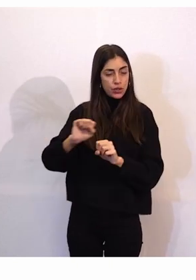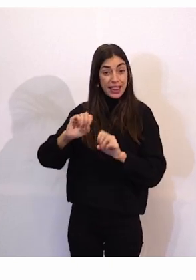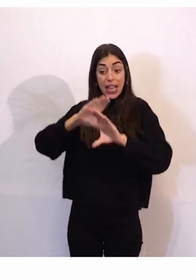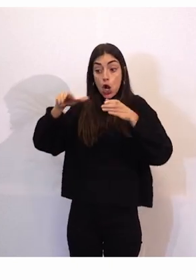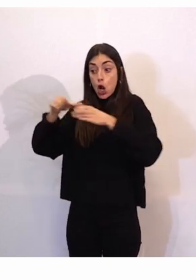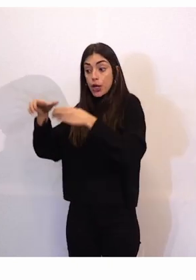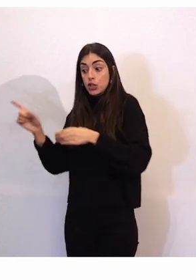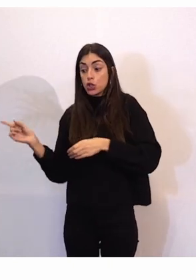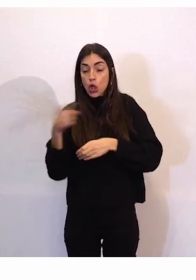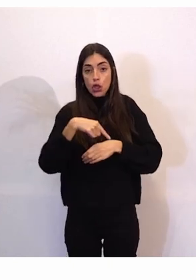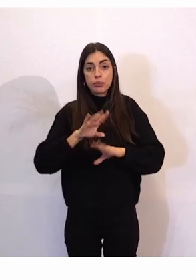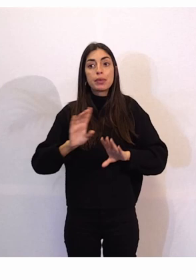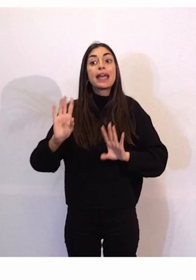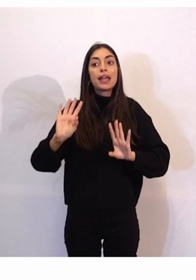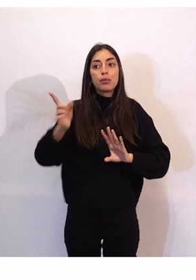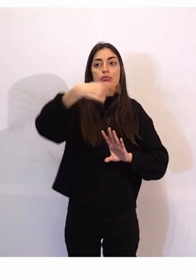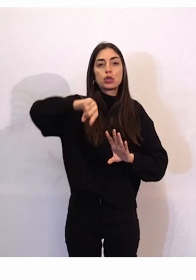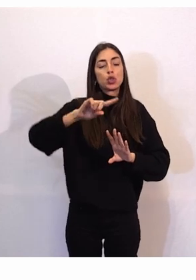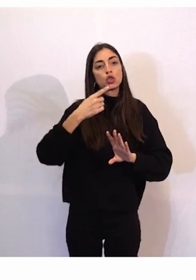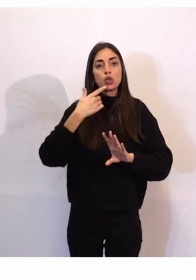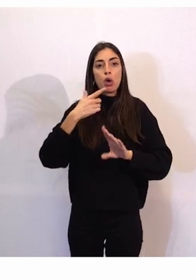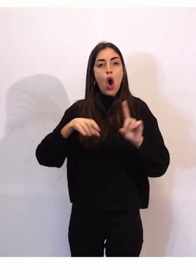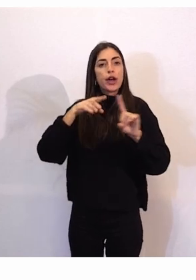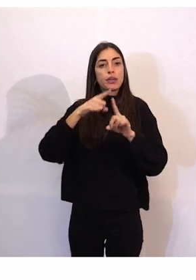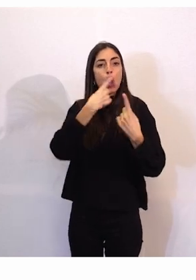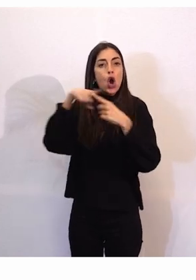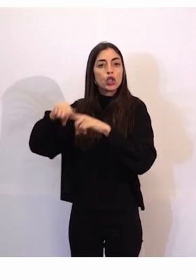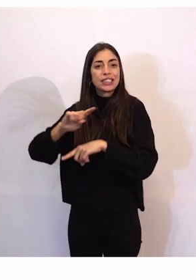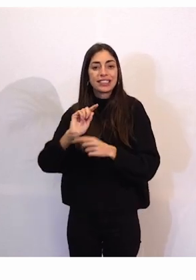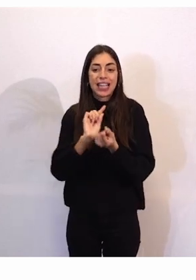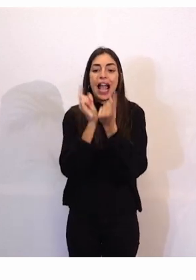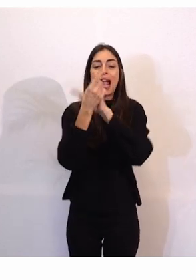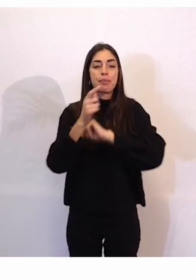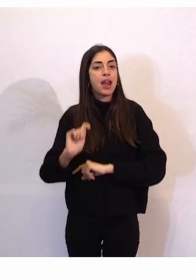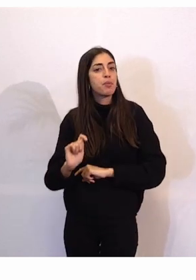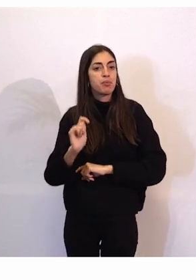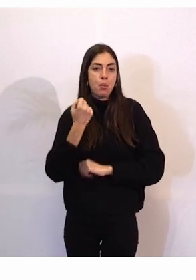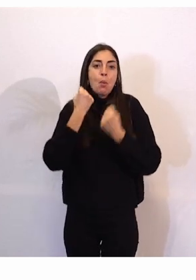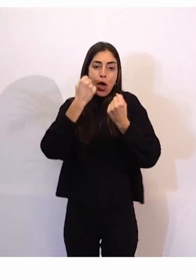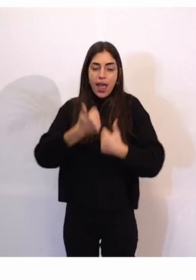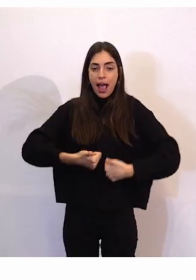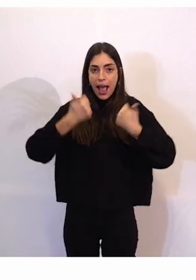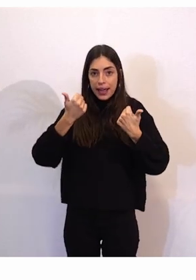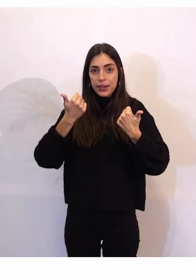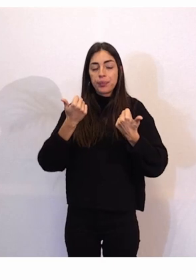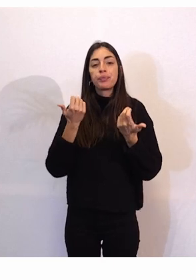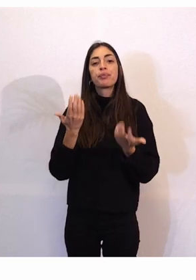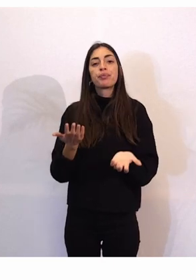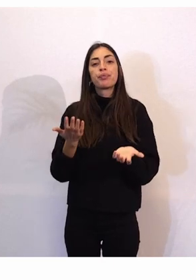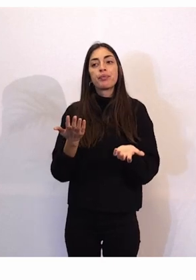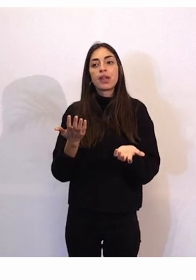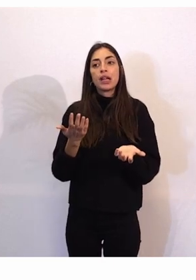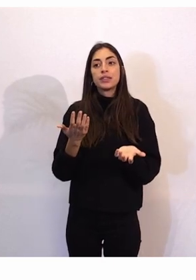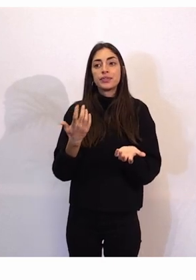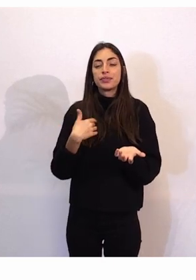los que tenéis el poder de cambiar las cosas. Y hay que pasar de esos escalafones que a veces damos